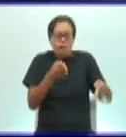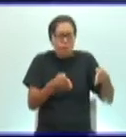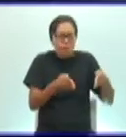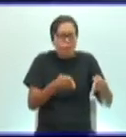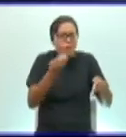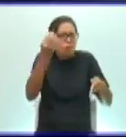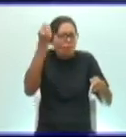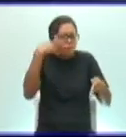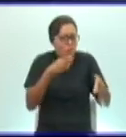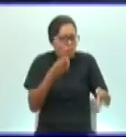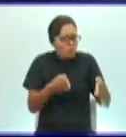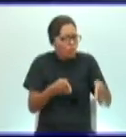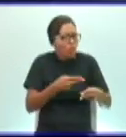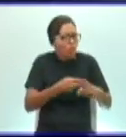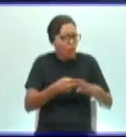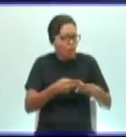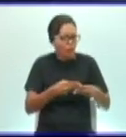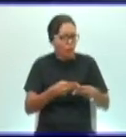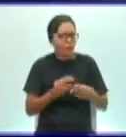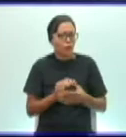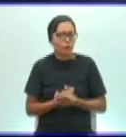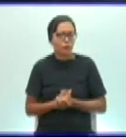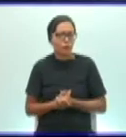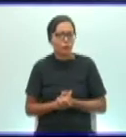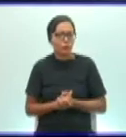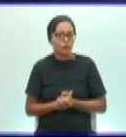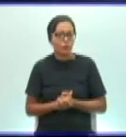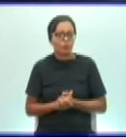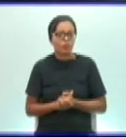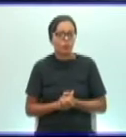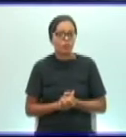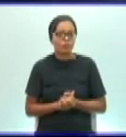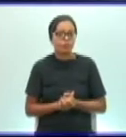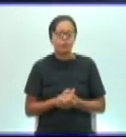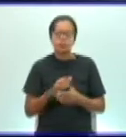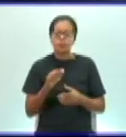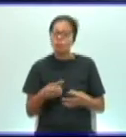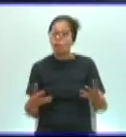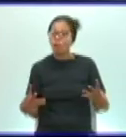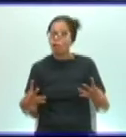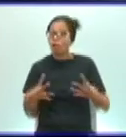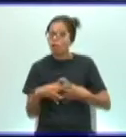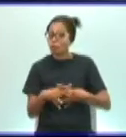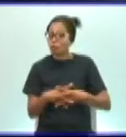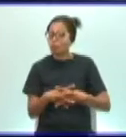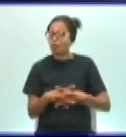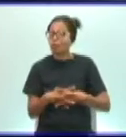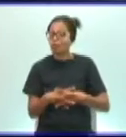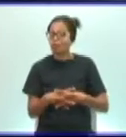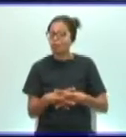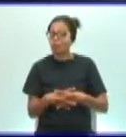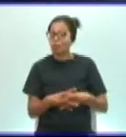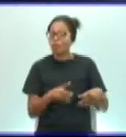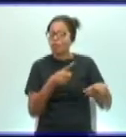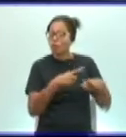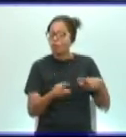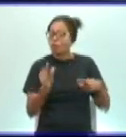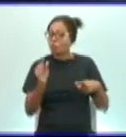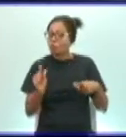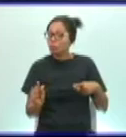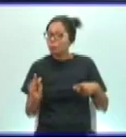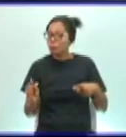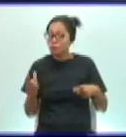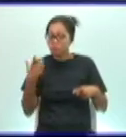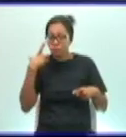viviendo en ese momento. Estos documentos tienen una estrecha relación con las grandes personalidades, porque siempre